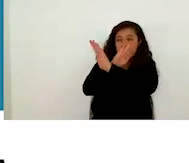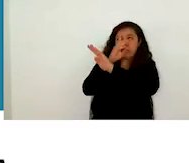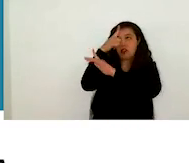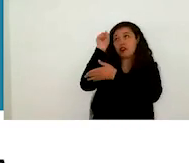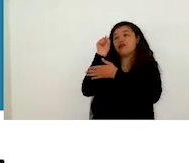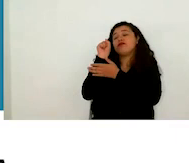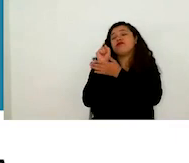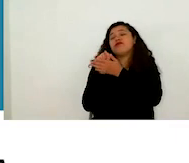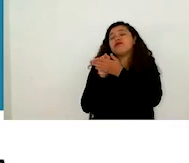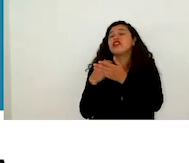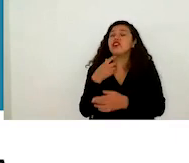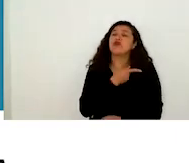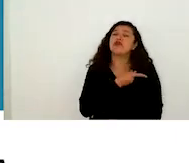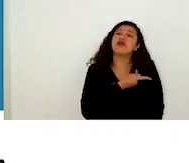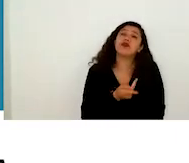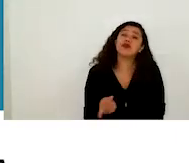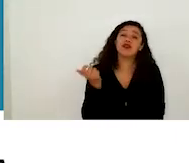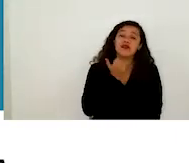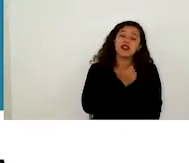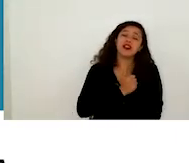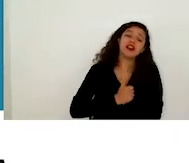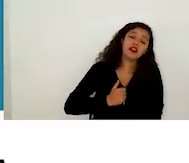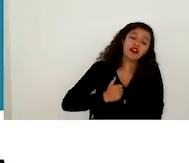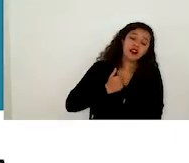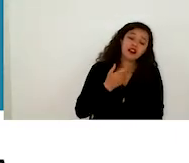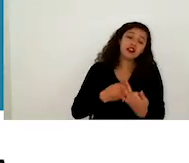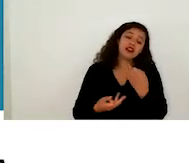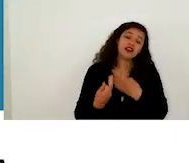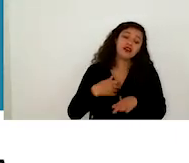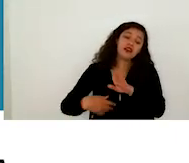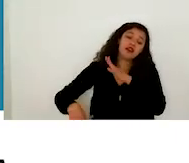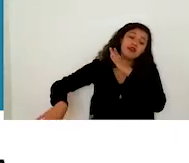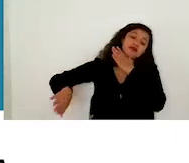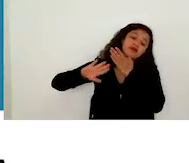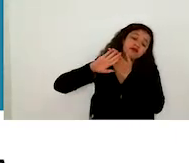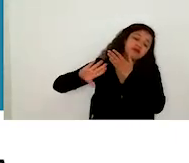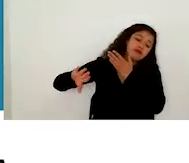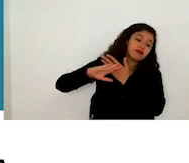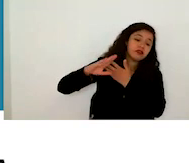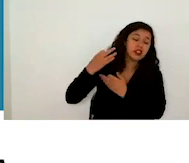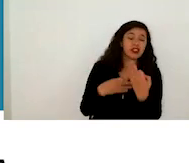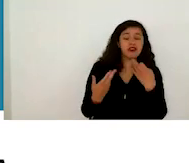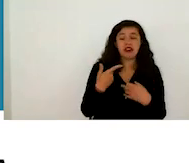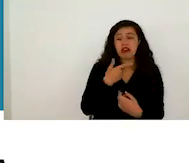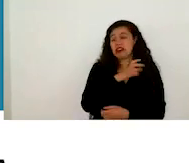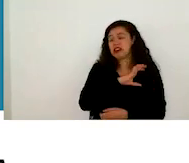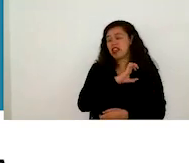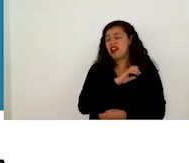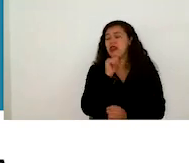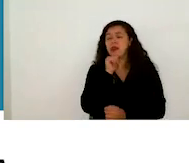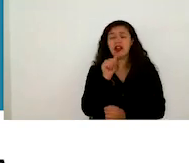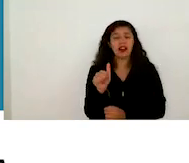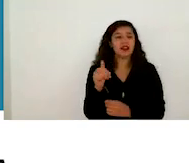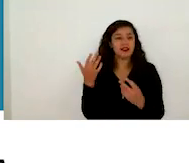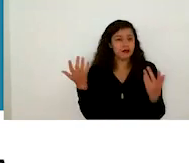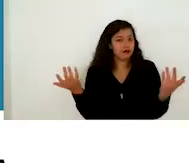me como el pobrecito el que todos me están apuntando todos nadie me quiere es